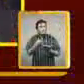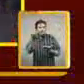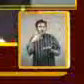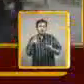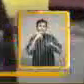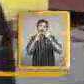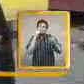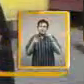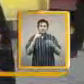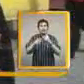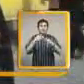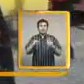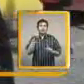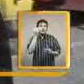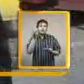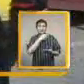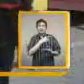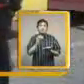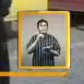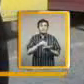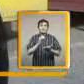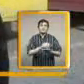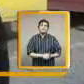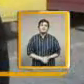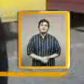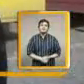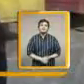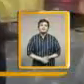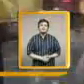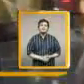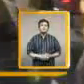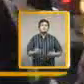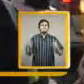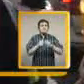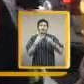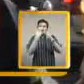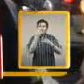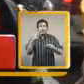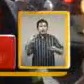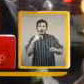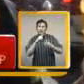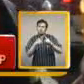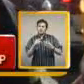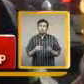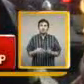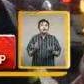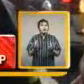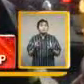el resultado de esta visita? Nos lo cuenta Luis Lugones, secretario ejecutivo del Gobierno Autónomo Municipal. Es muy importante esta visita, ya